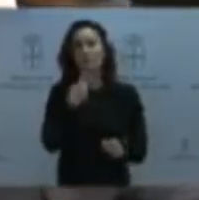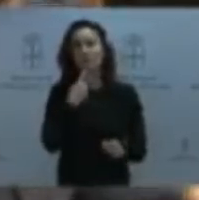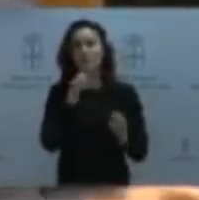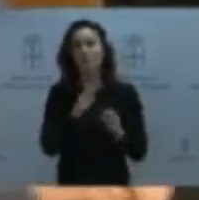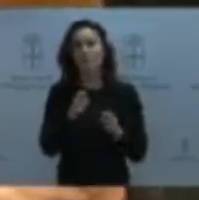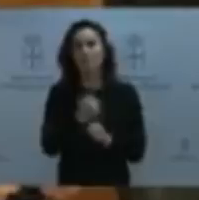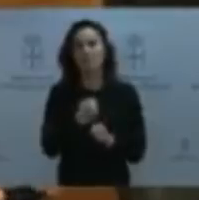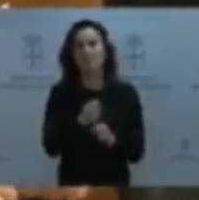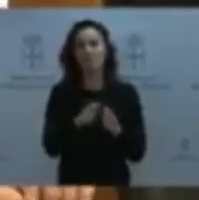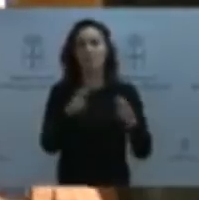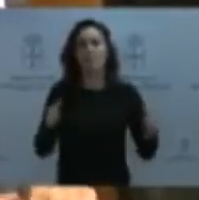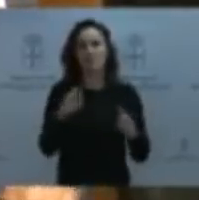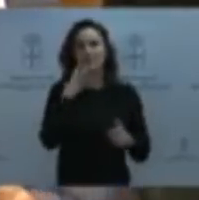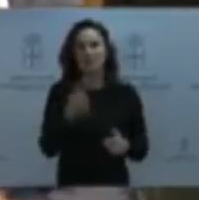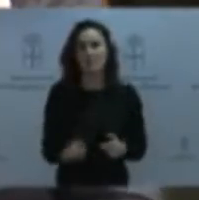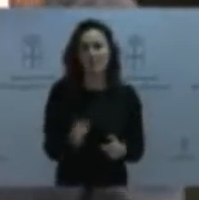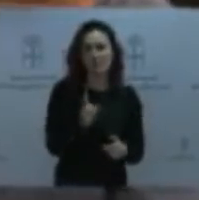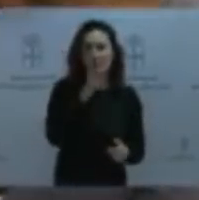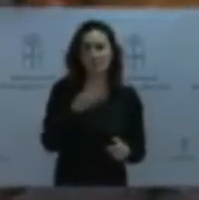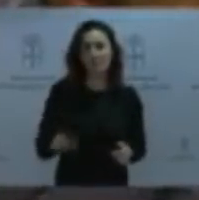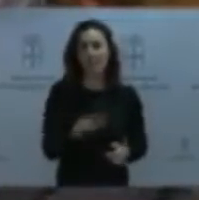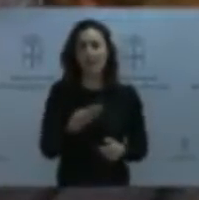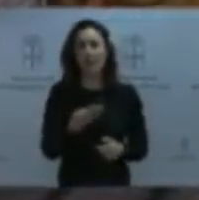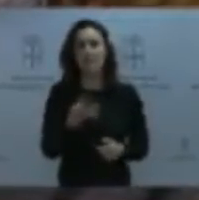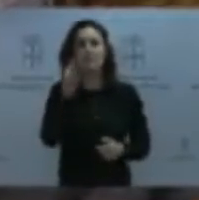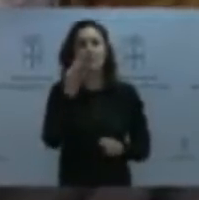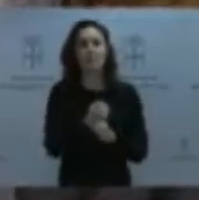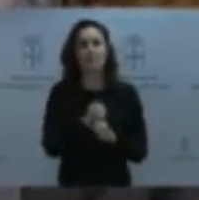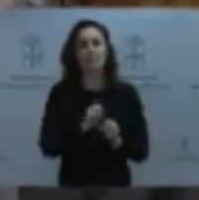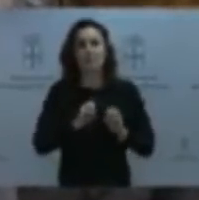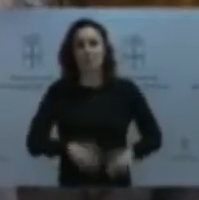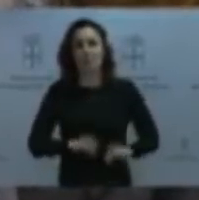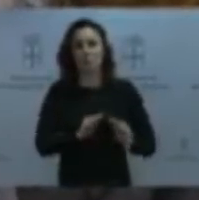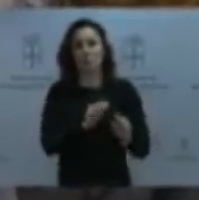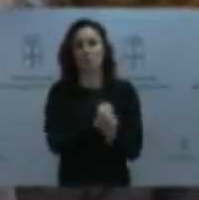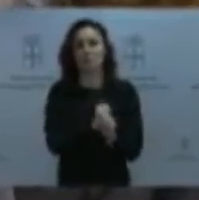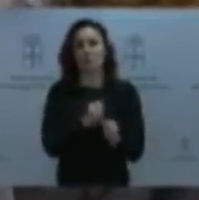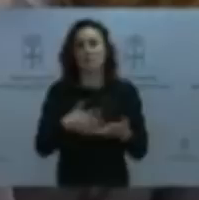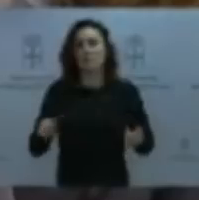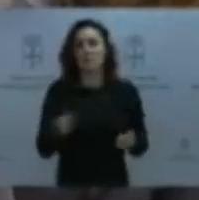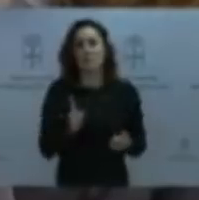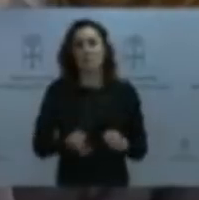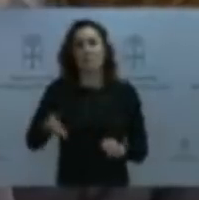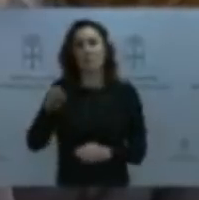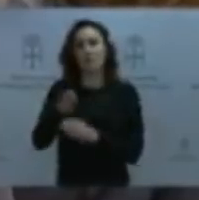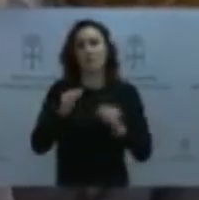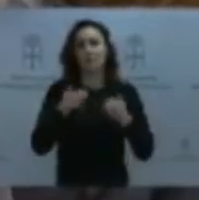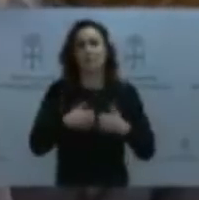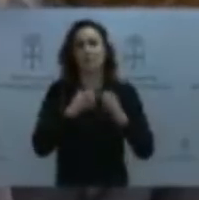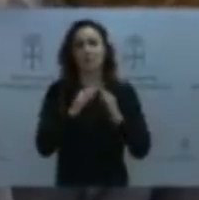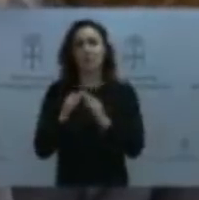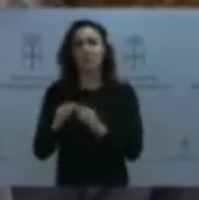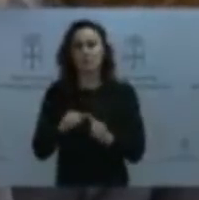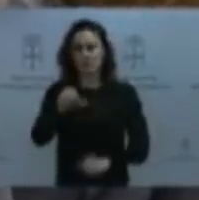las trabajadoras que renunciaron a sus empleos porque no les compensaba ir a trabajar a un polígono industrial en Gijón y en esas condiciones,